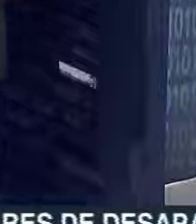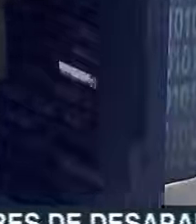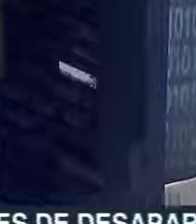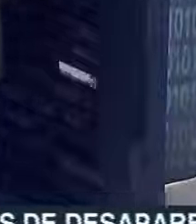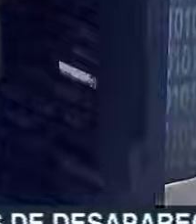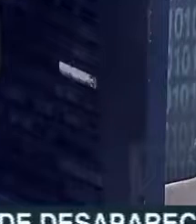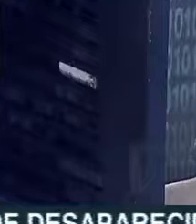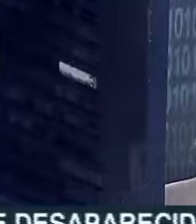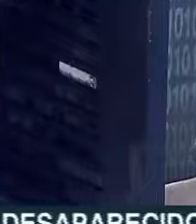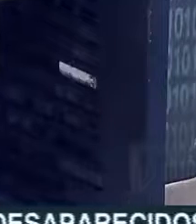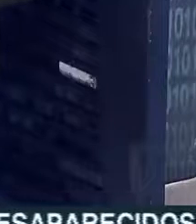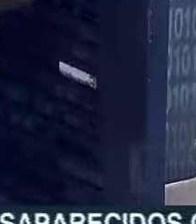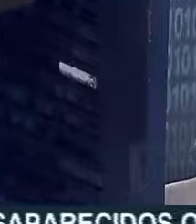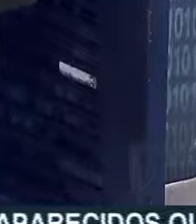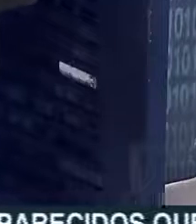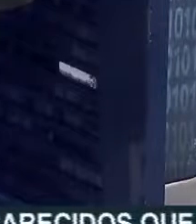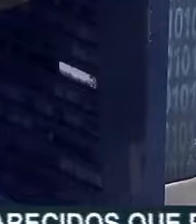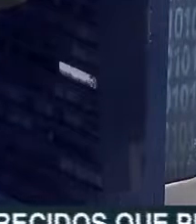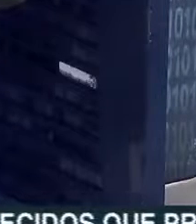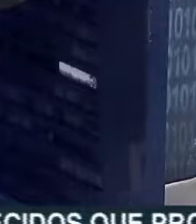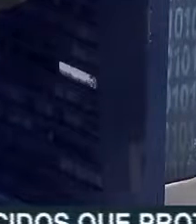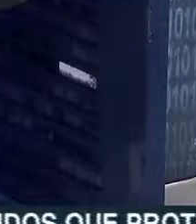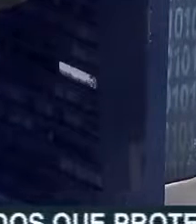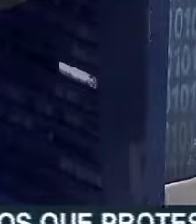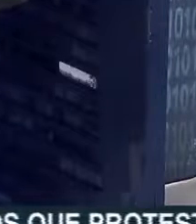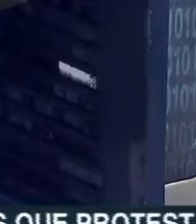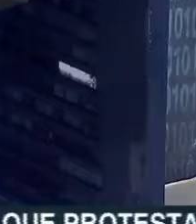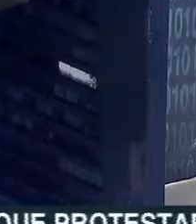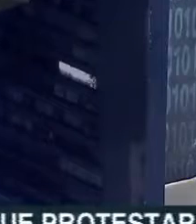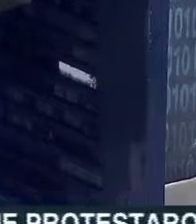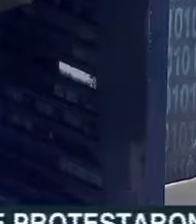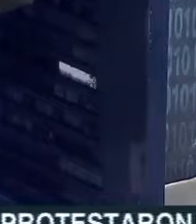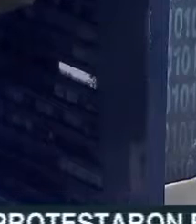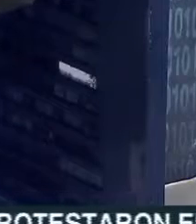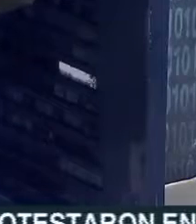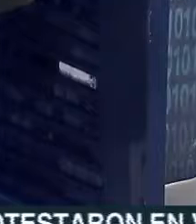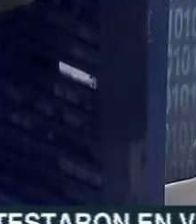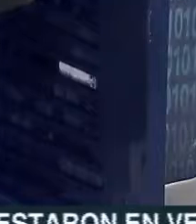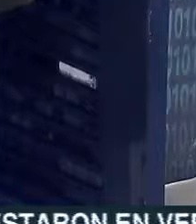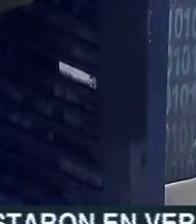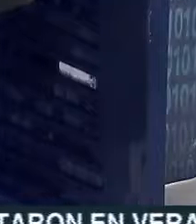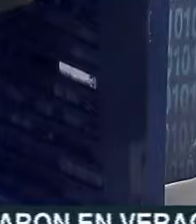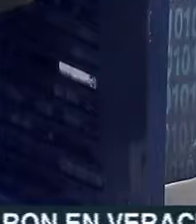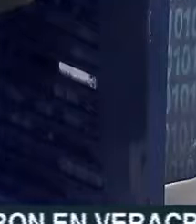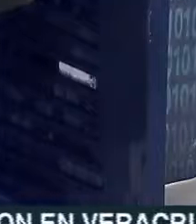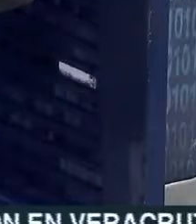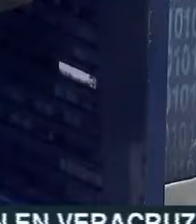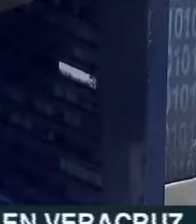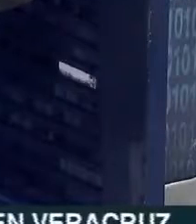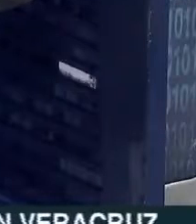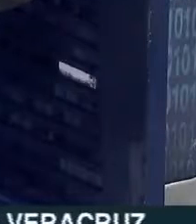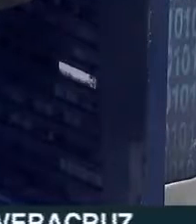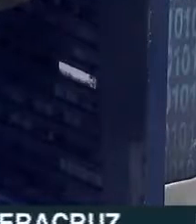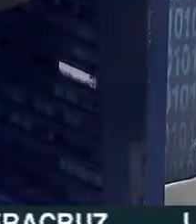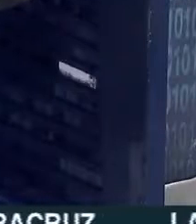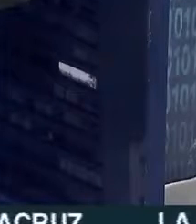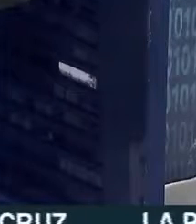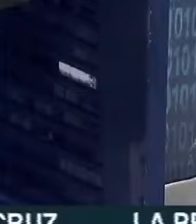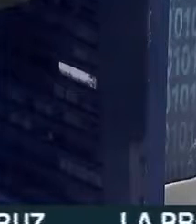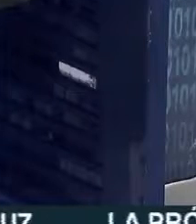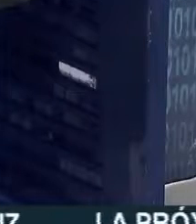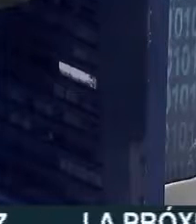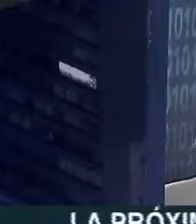¿Cómo estás? ¿Cómo te trata la pandemia y las medidas de sana distancia? Aquí estamos resistiendo el